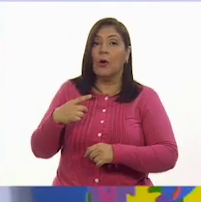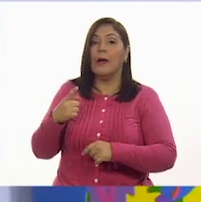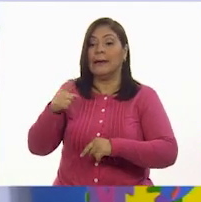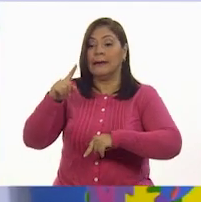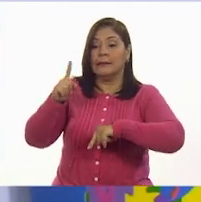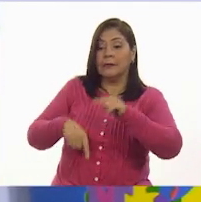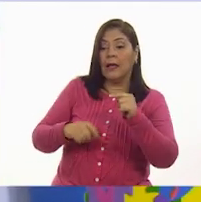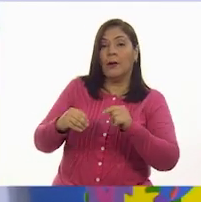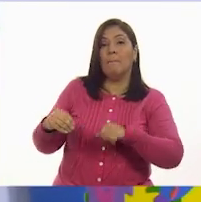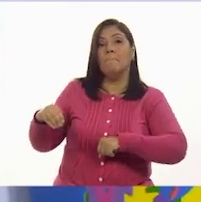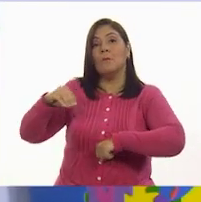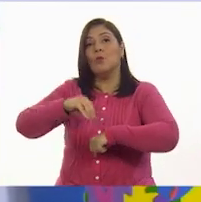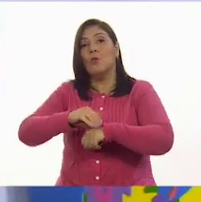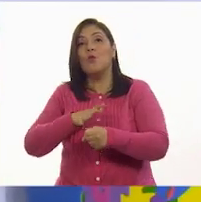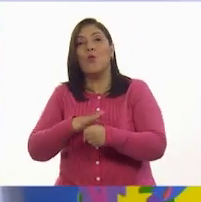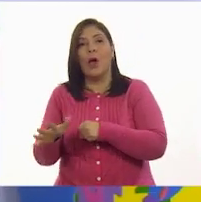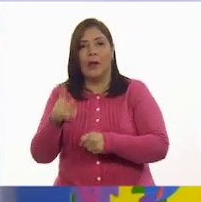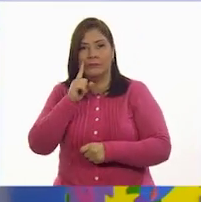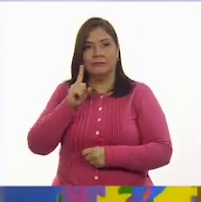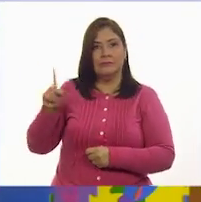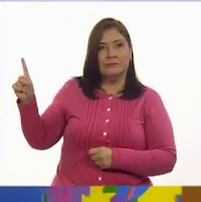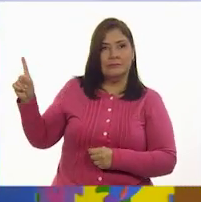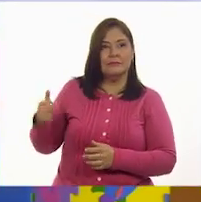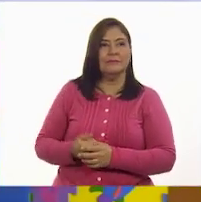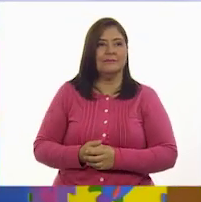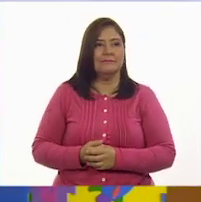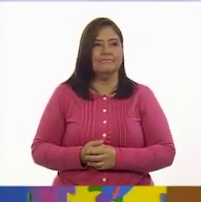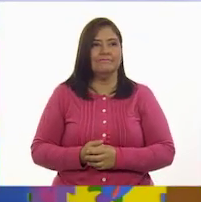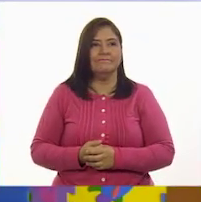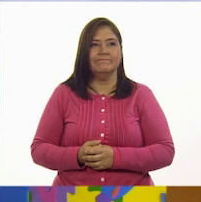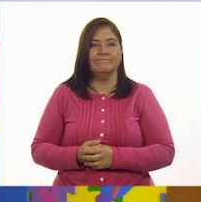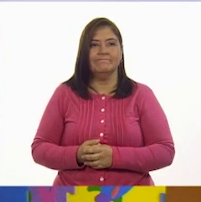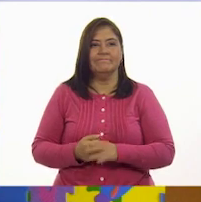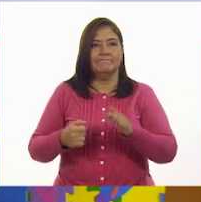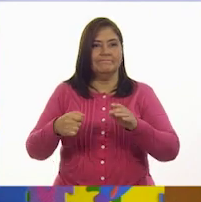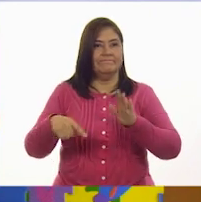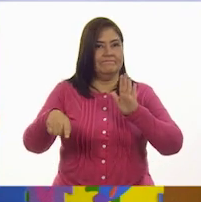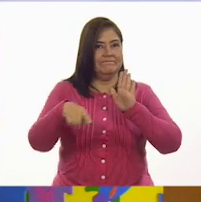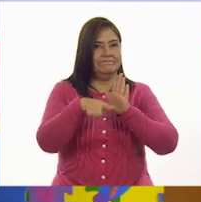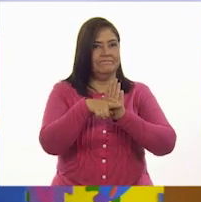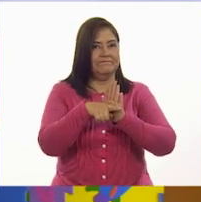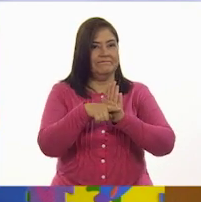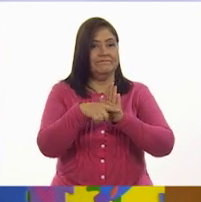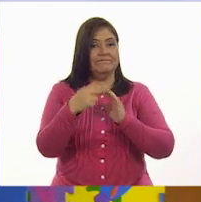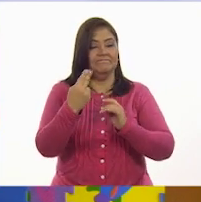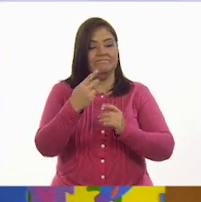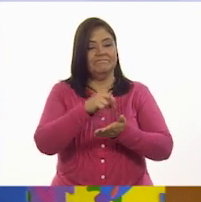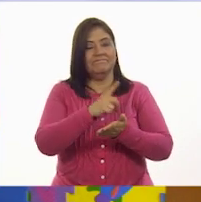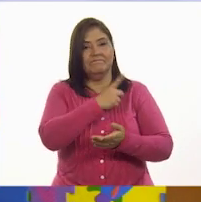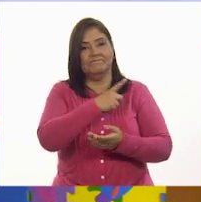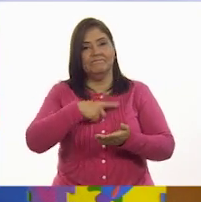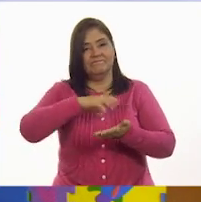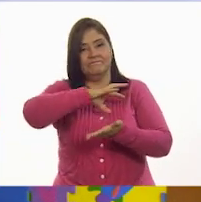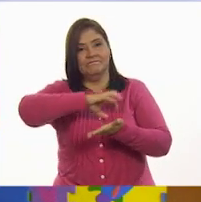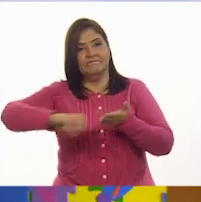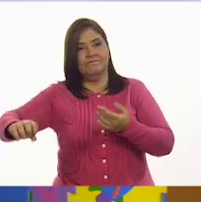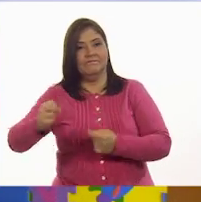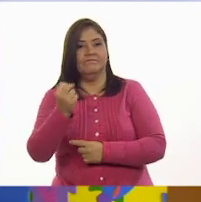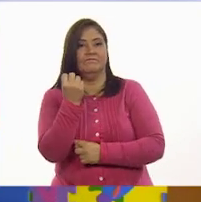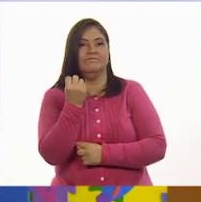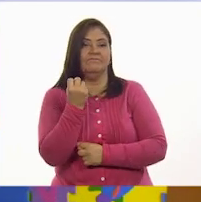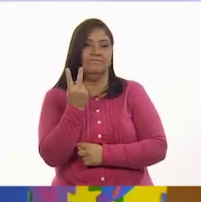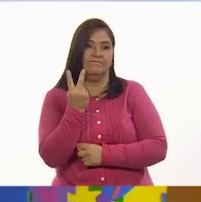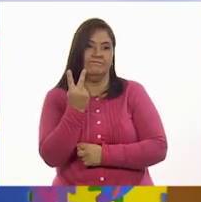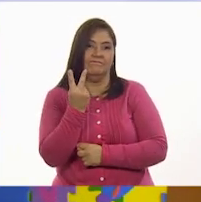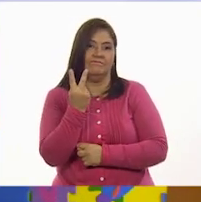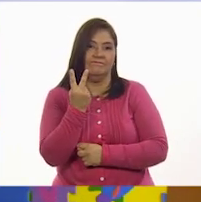ver qué tarjeta me sale y... ¿Cuál será? Quitar. Tengo que quitar porque me salió que tengo